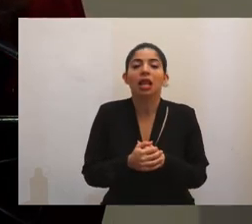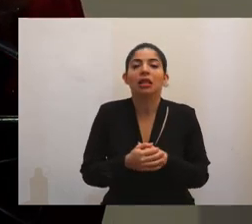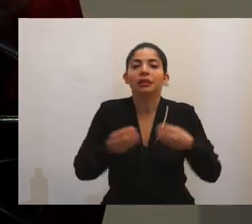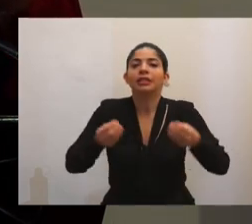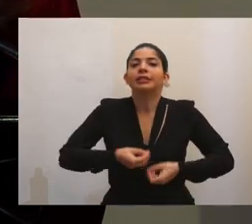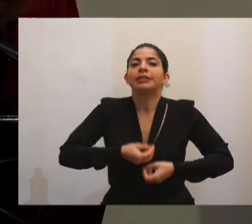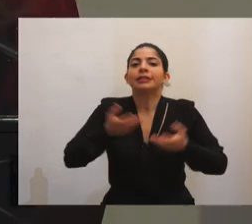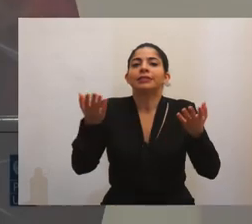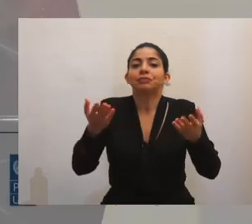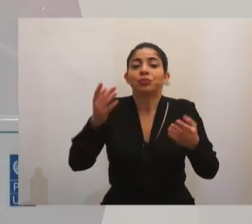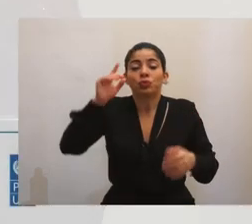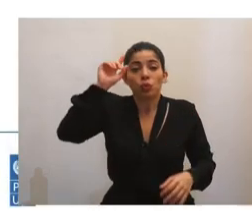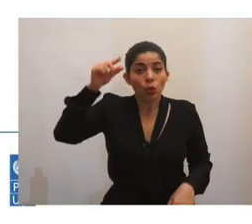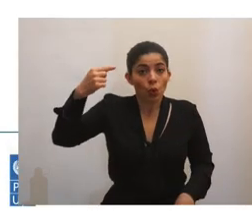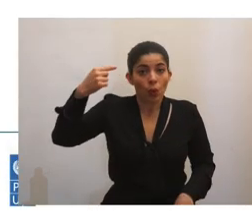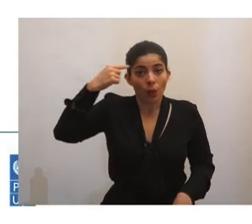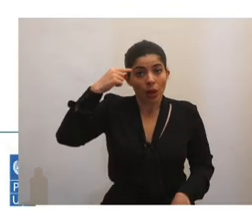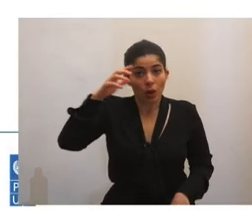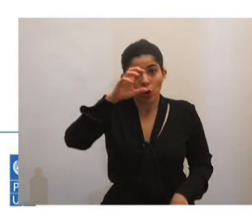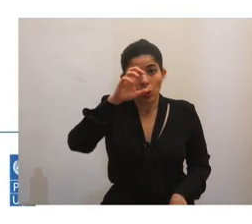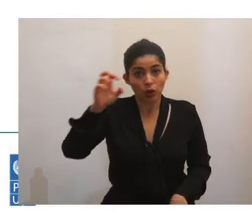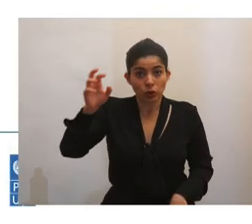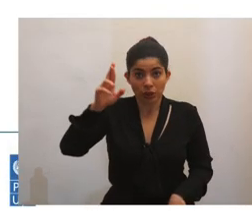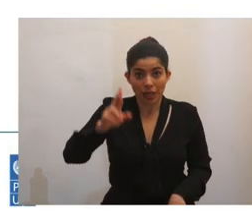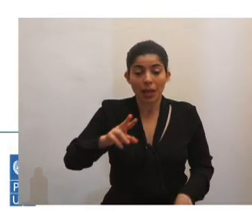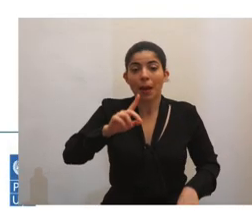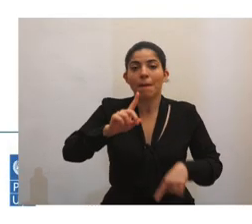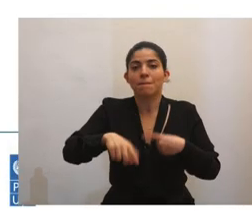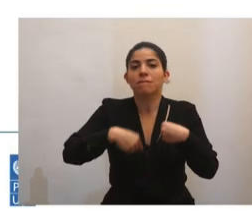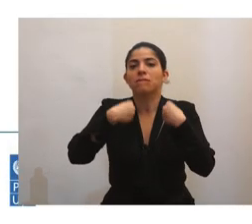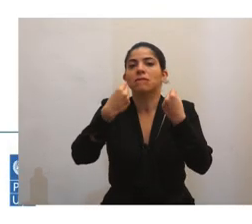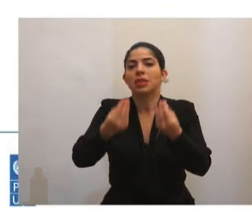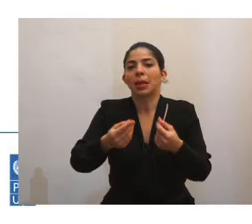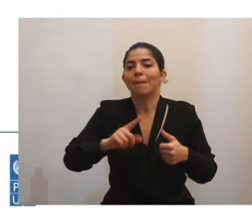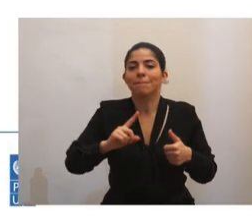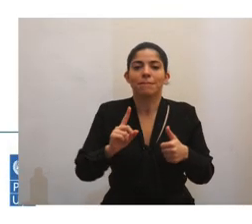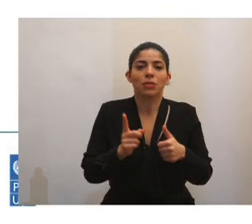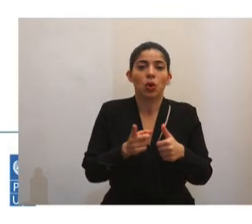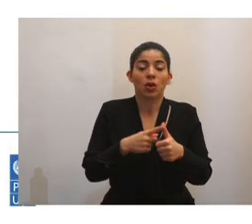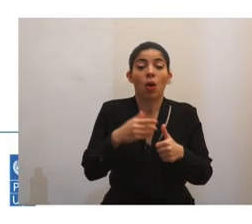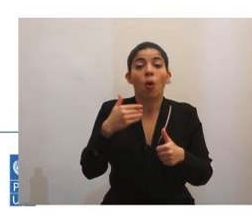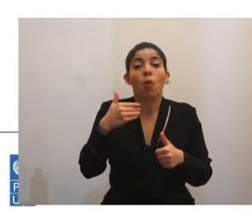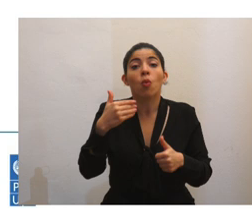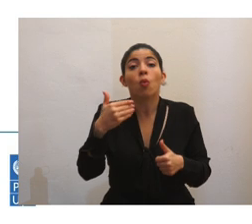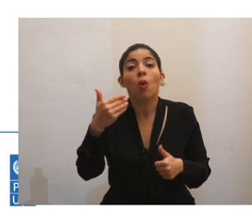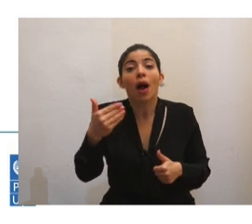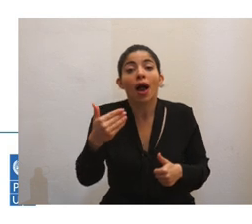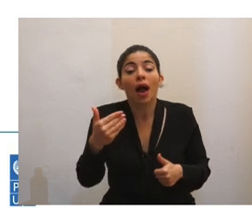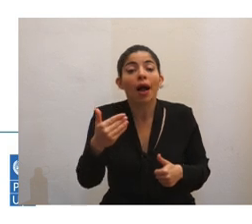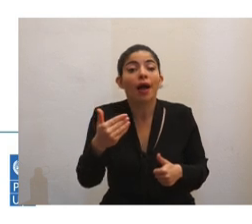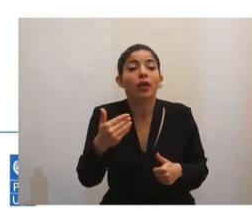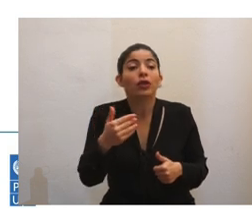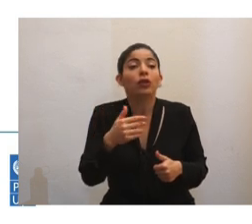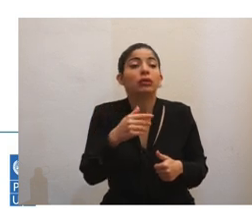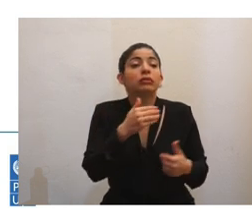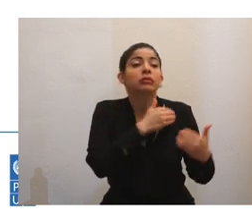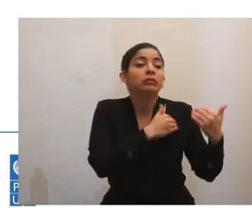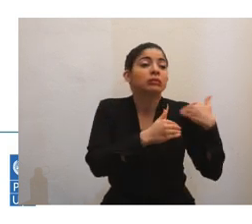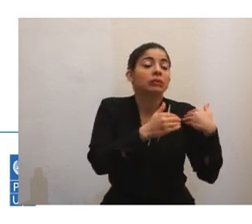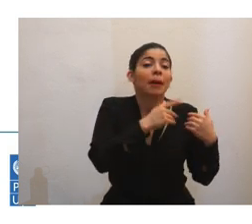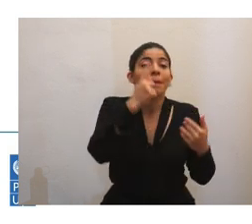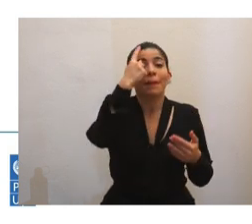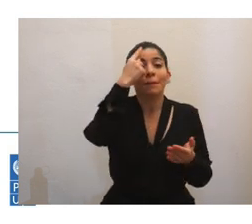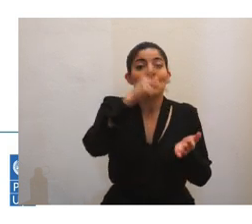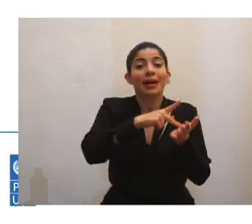lanzamos que el gobierno de Costa Rica dará prioridad cada vez que en los llamados a solicitudes para el pago